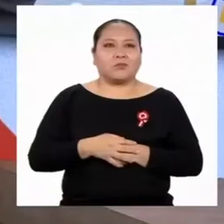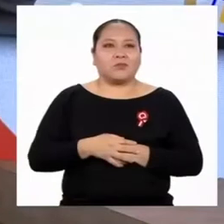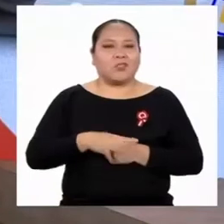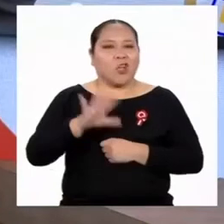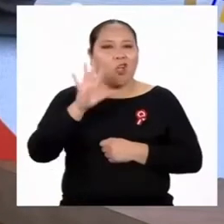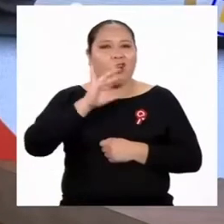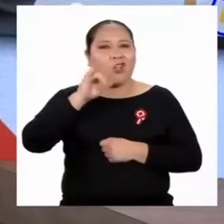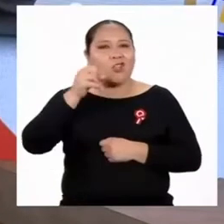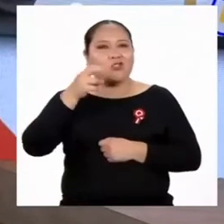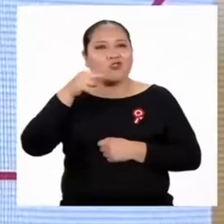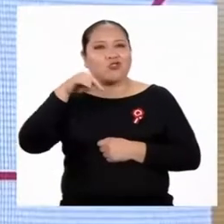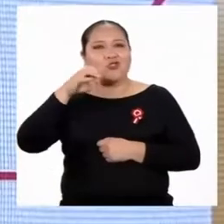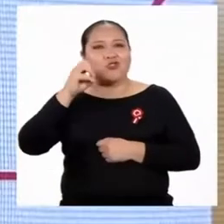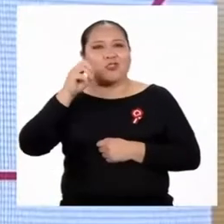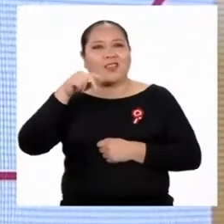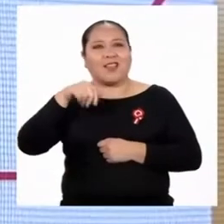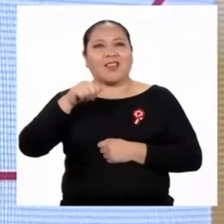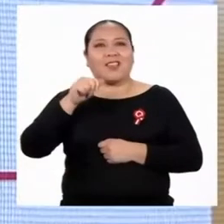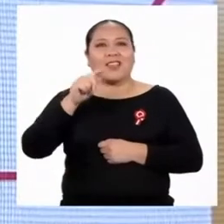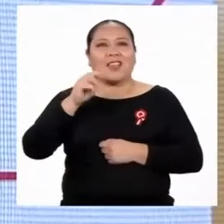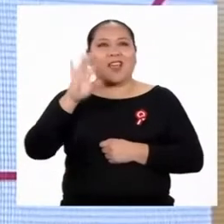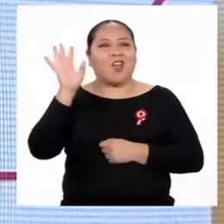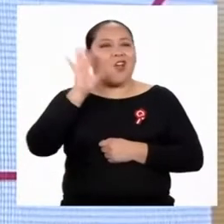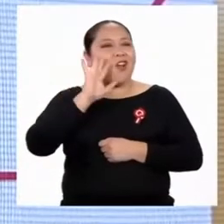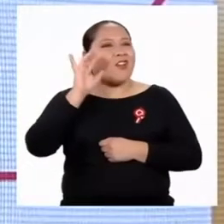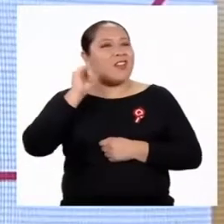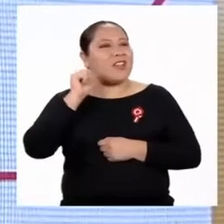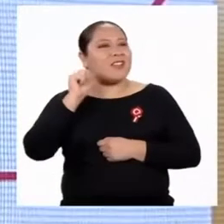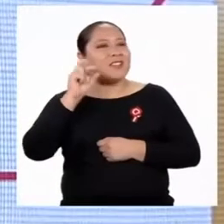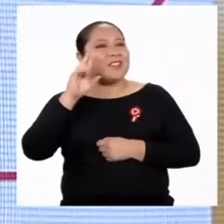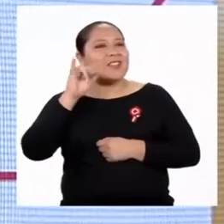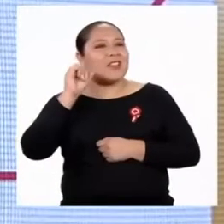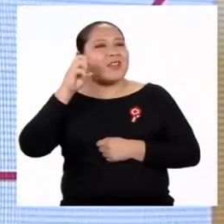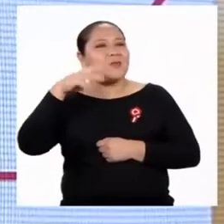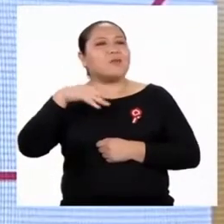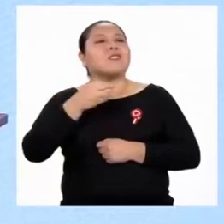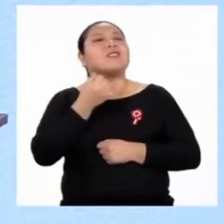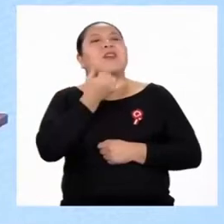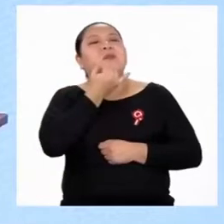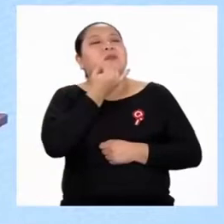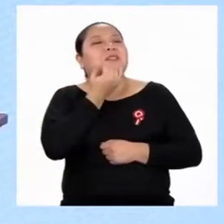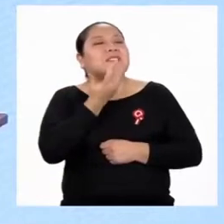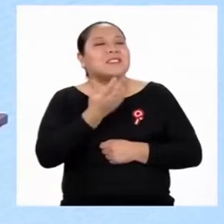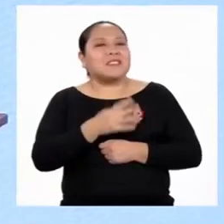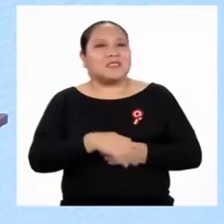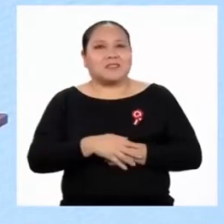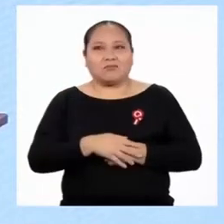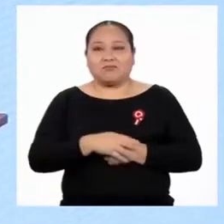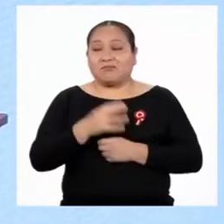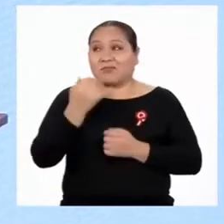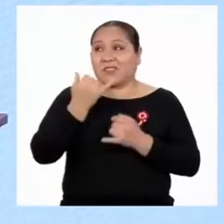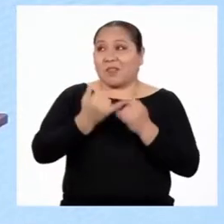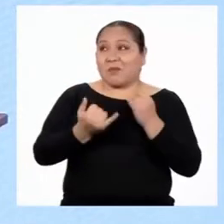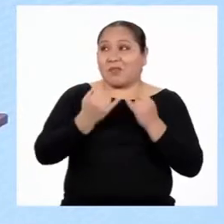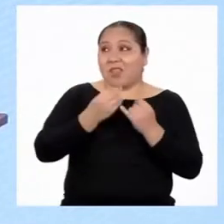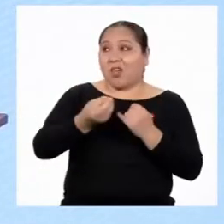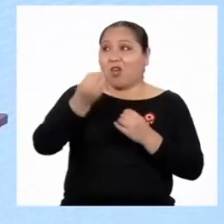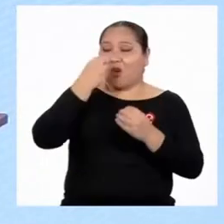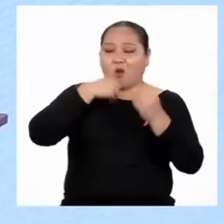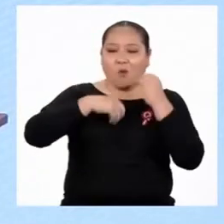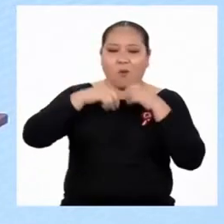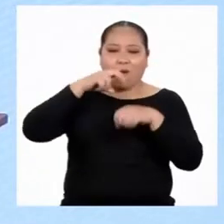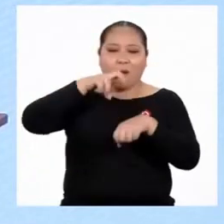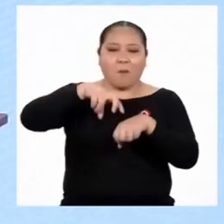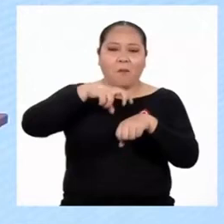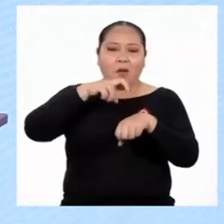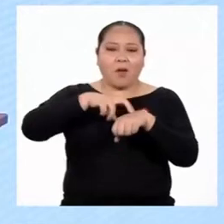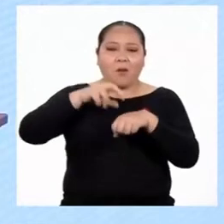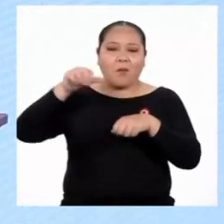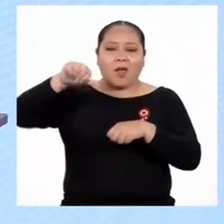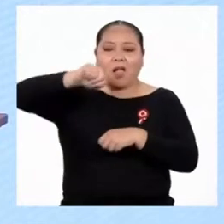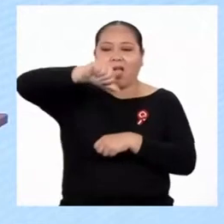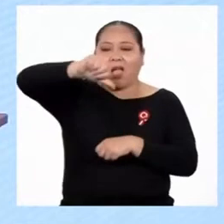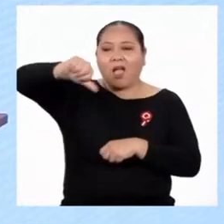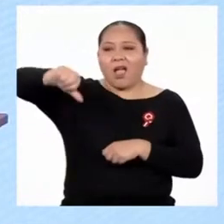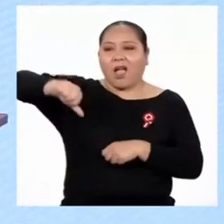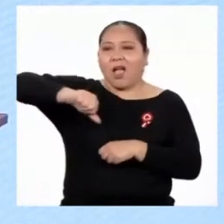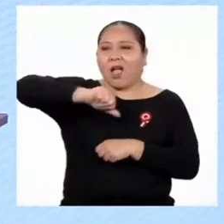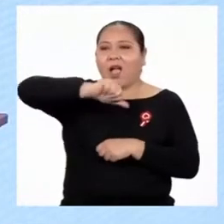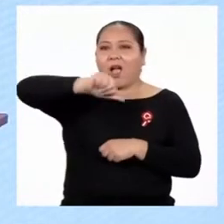Hola Jonathan. Hola Yaremis, ¿qué cuentas? Terminando de comerme una papa a la huancaína después